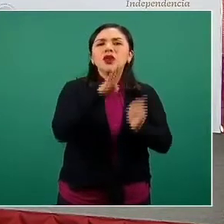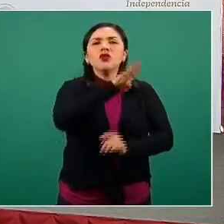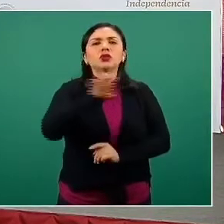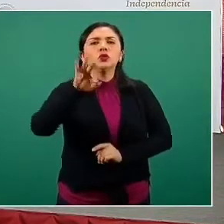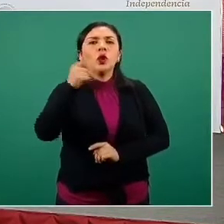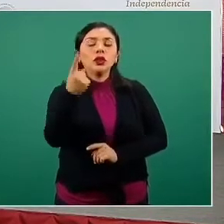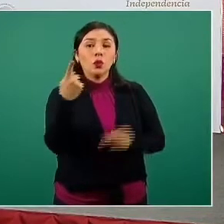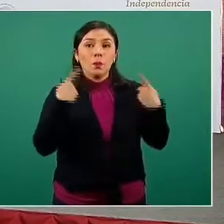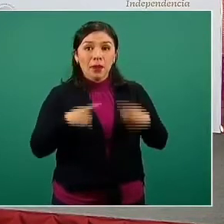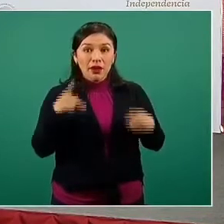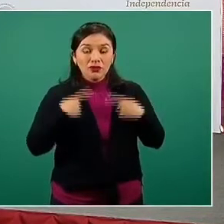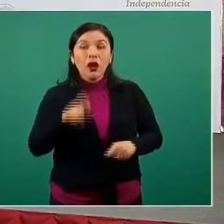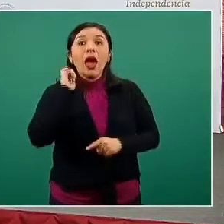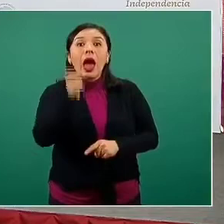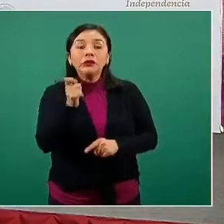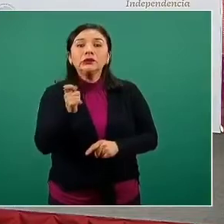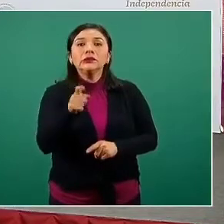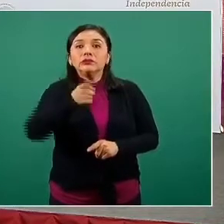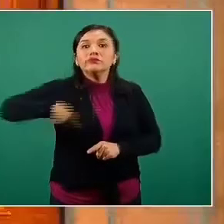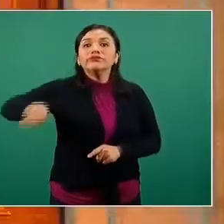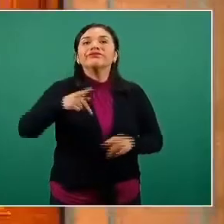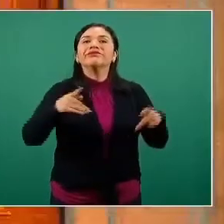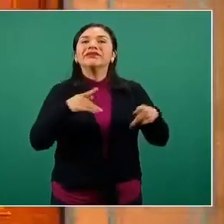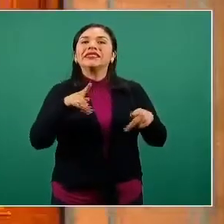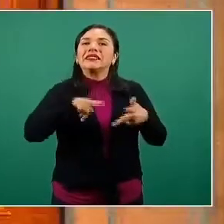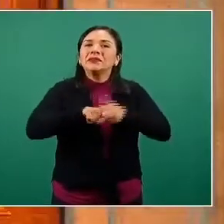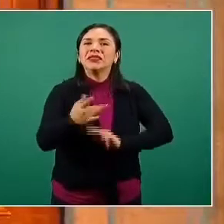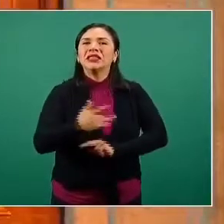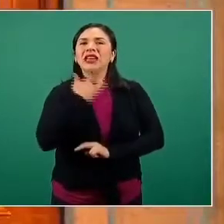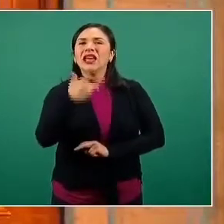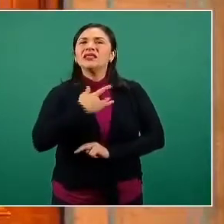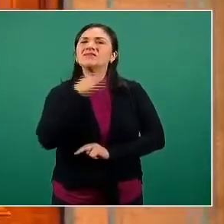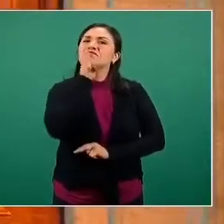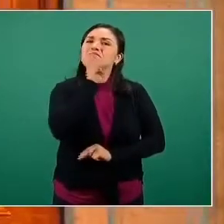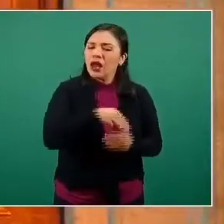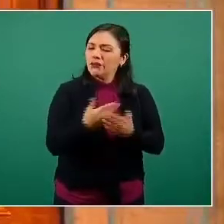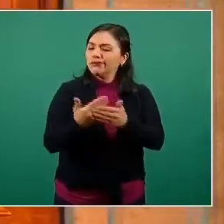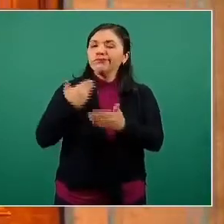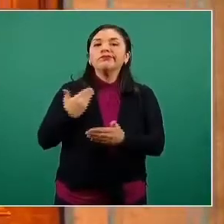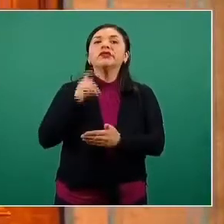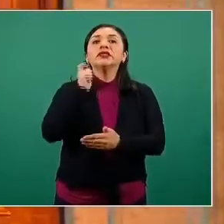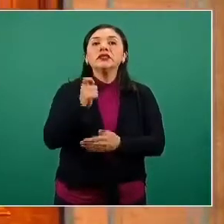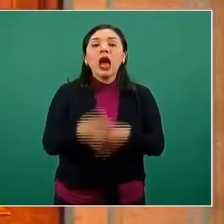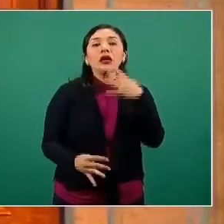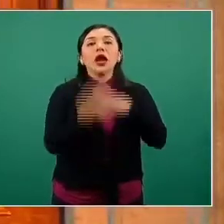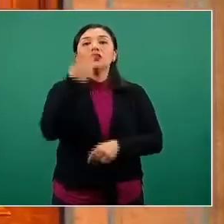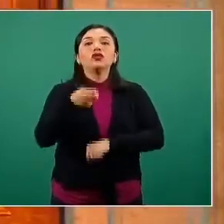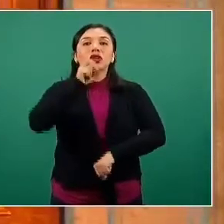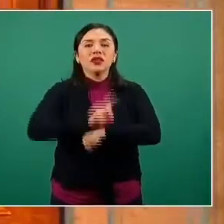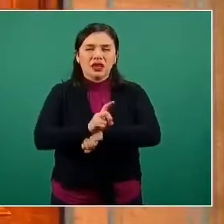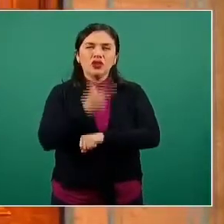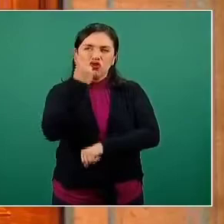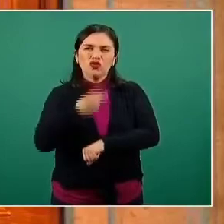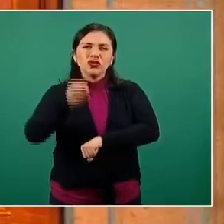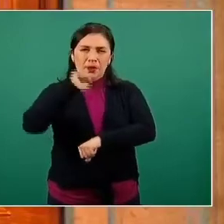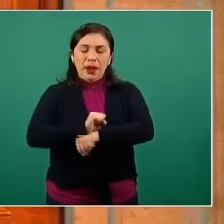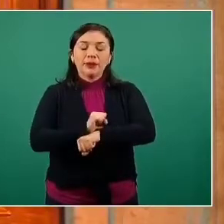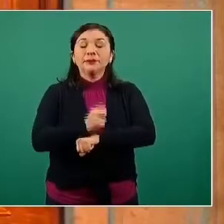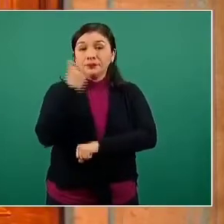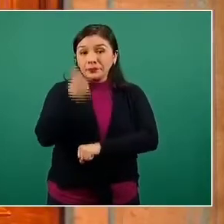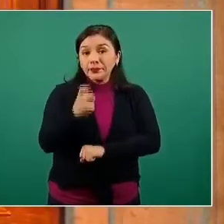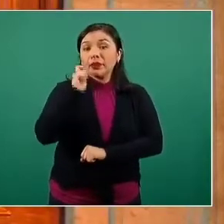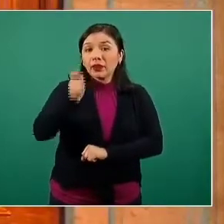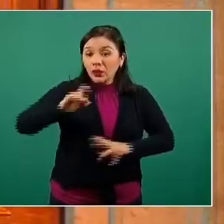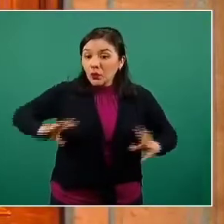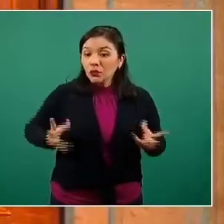80.941, son las que han iniciado con signos y síntomas en las últimas dos semanas, por lo cual